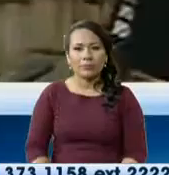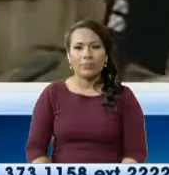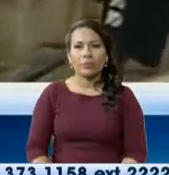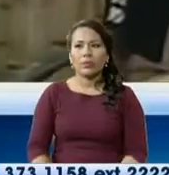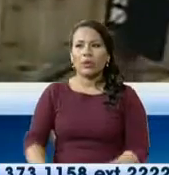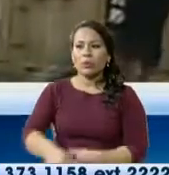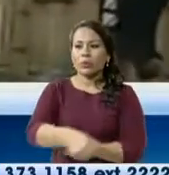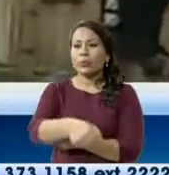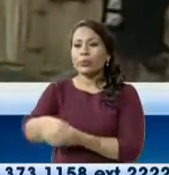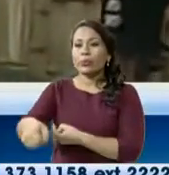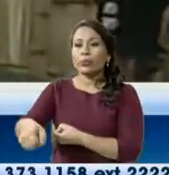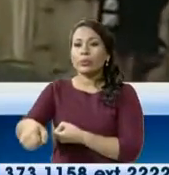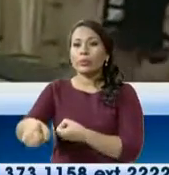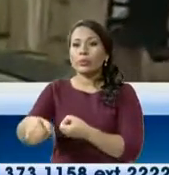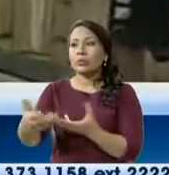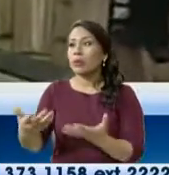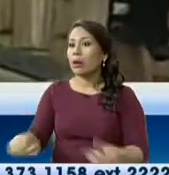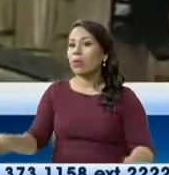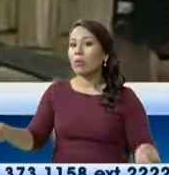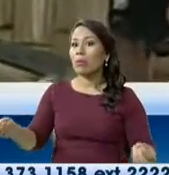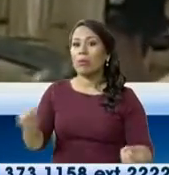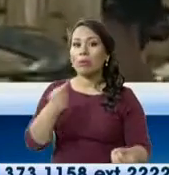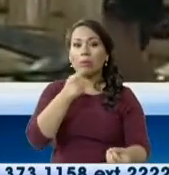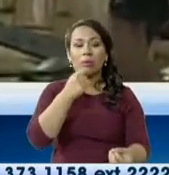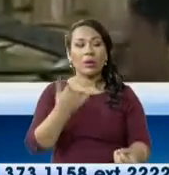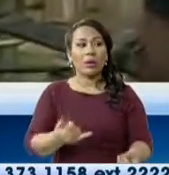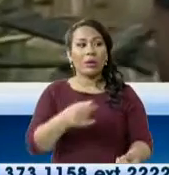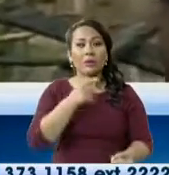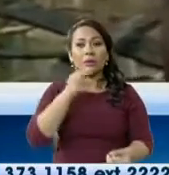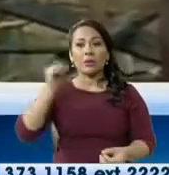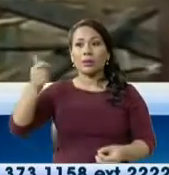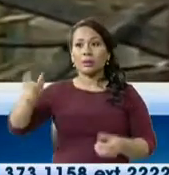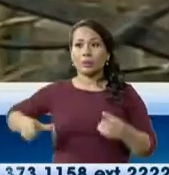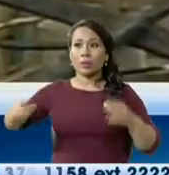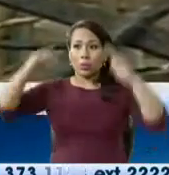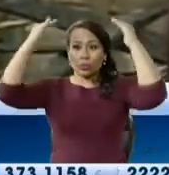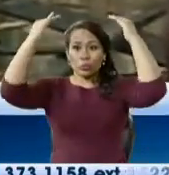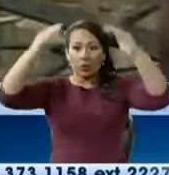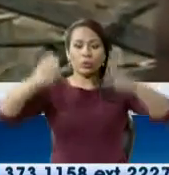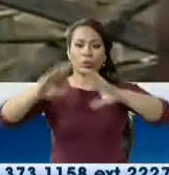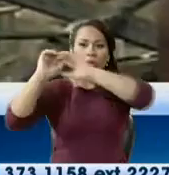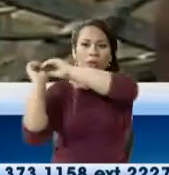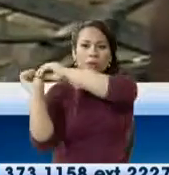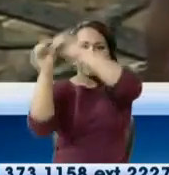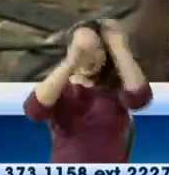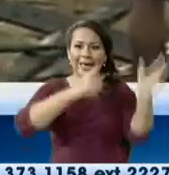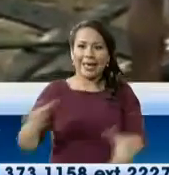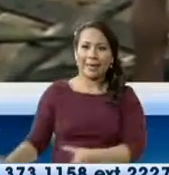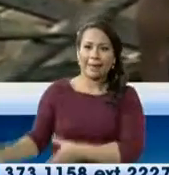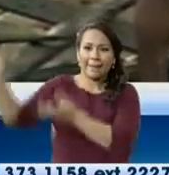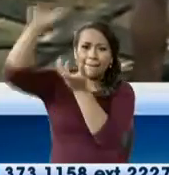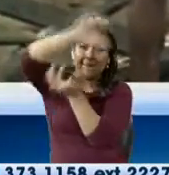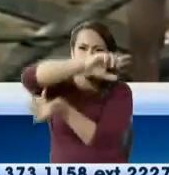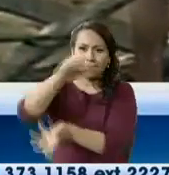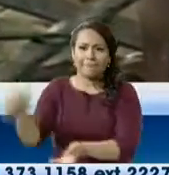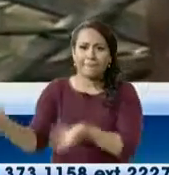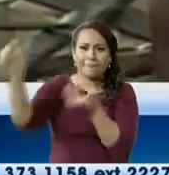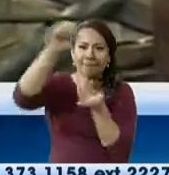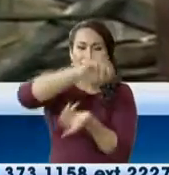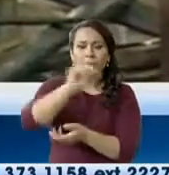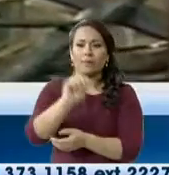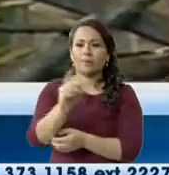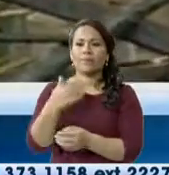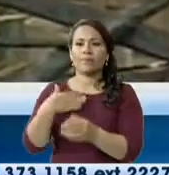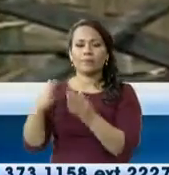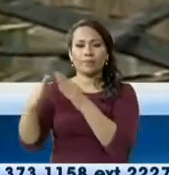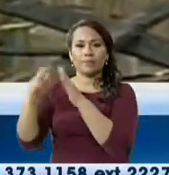acabó todo. Y entonces ahora hasta unos vecinos se subieron por el techo para poder ellos coger y controlar un poco que no le lleguen a sus casas.